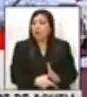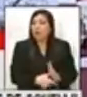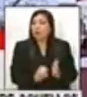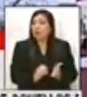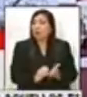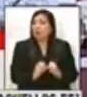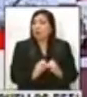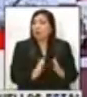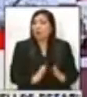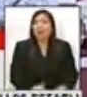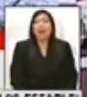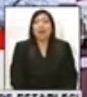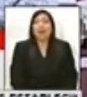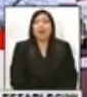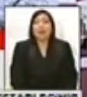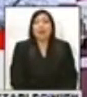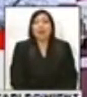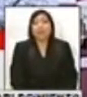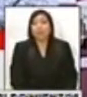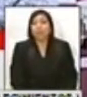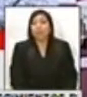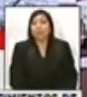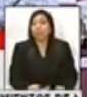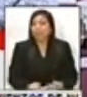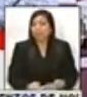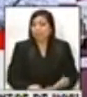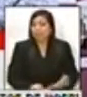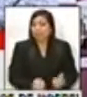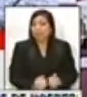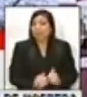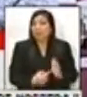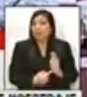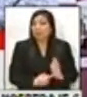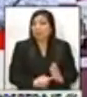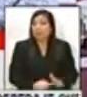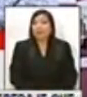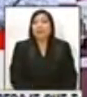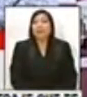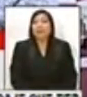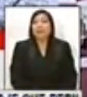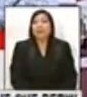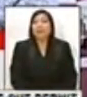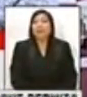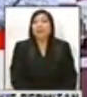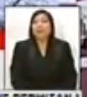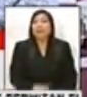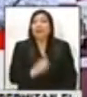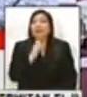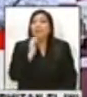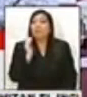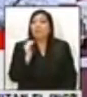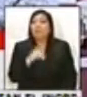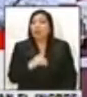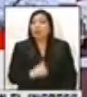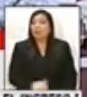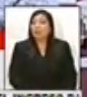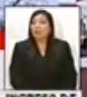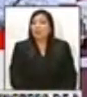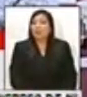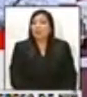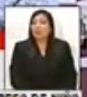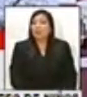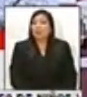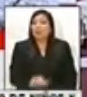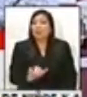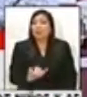de que este documento con el cual se presenta el desistimiento era falso. Entonces,